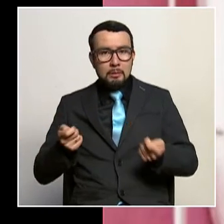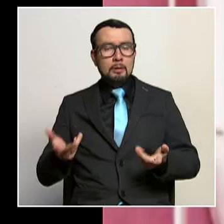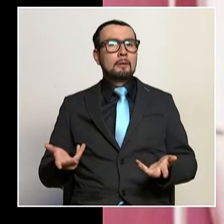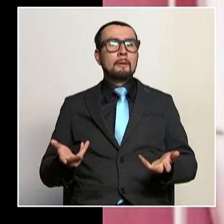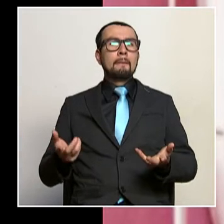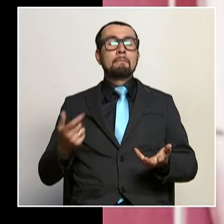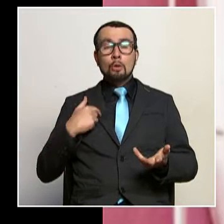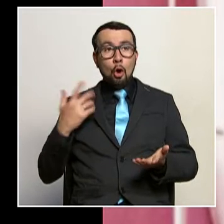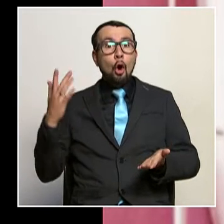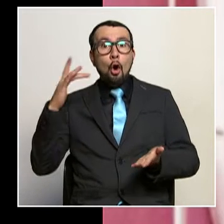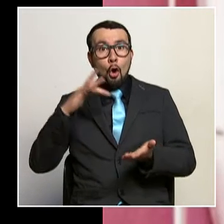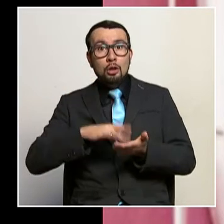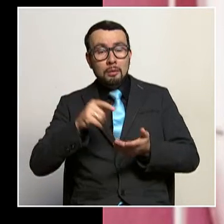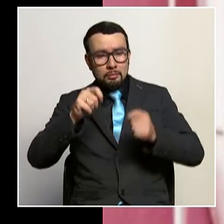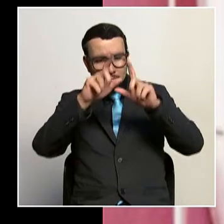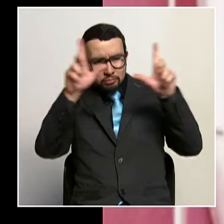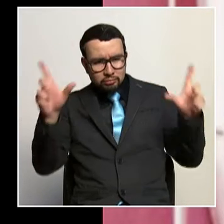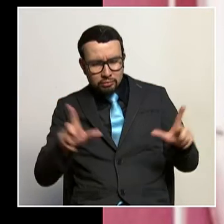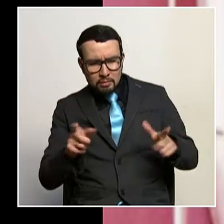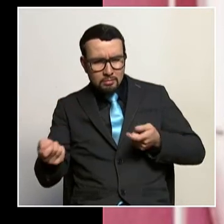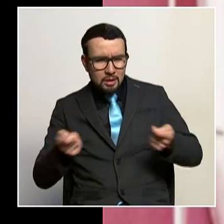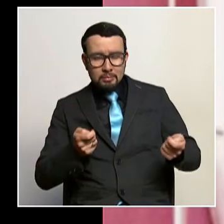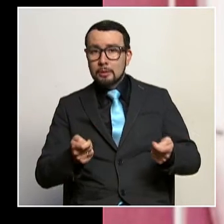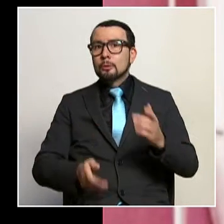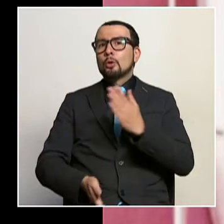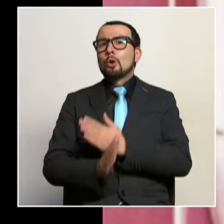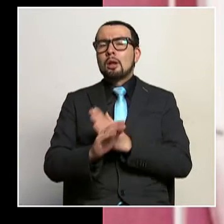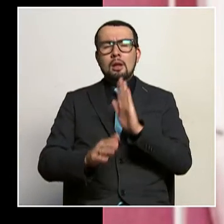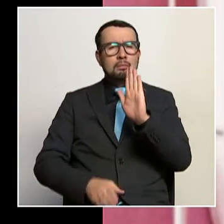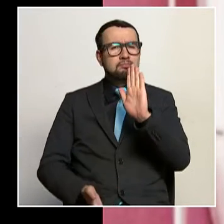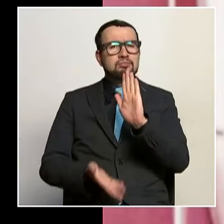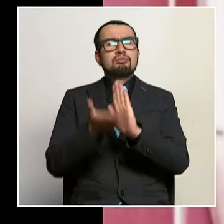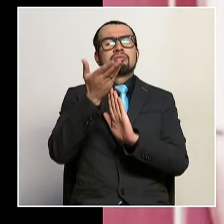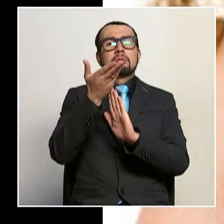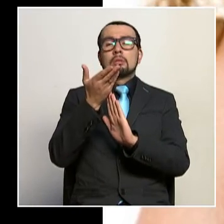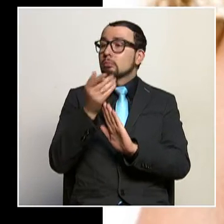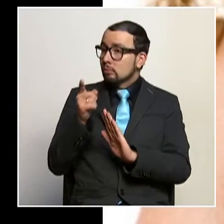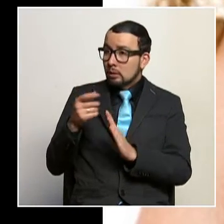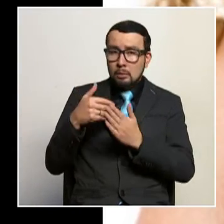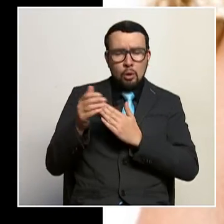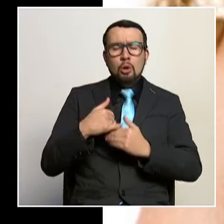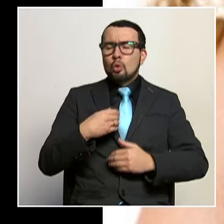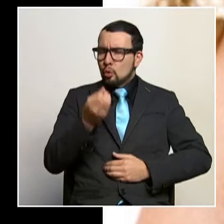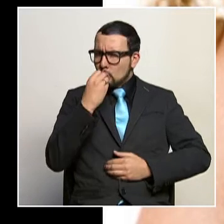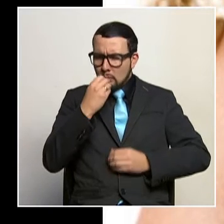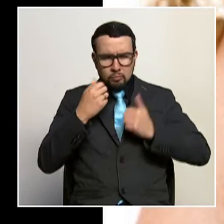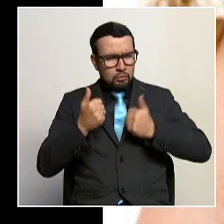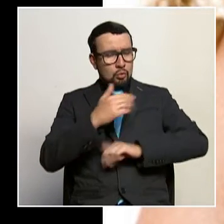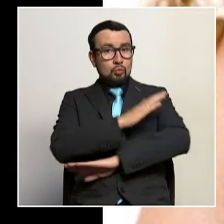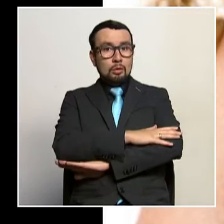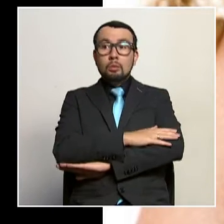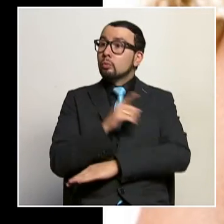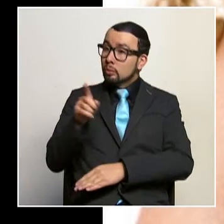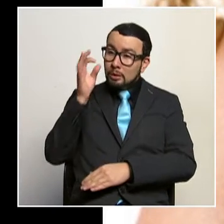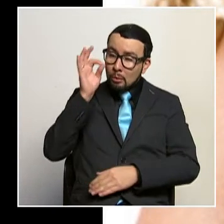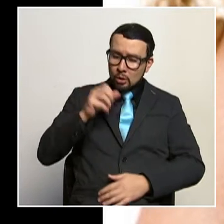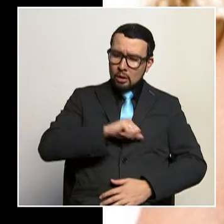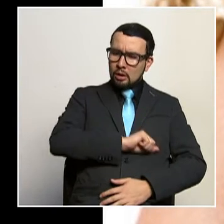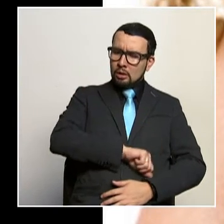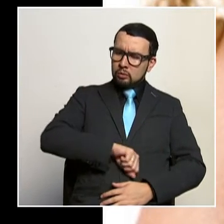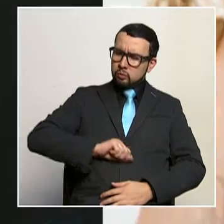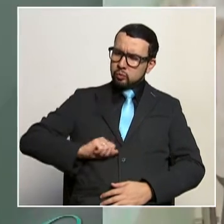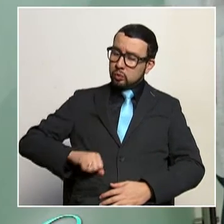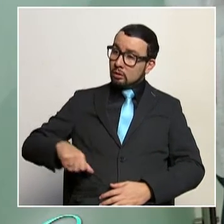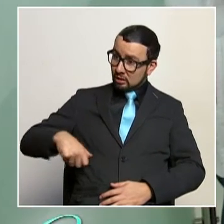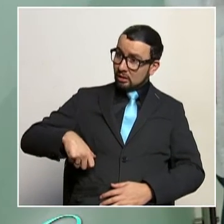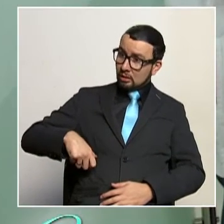hacer un examen de laboratorio y siguen disparados. Aunque se cuiden la dieta. Sí. Y le han hecho ecografía del hígado a ver si tiene hígado graso.